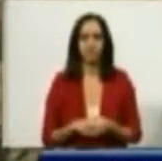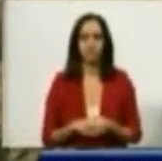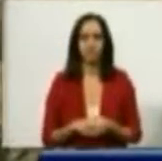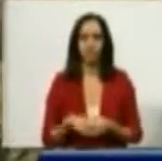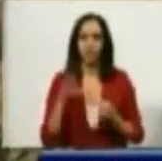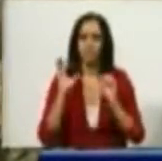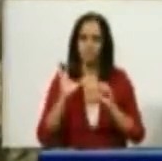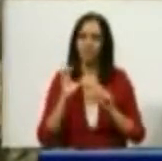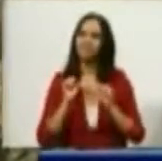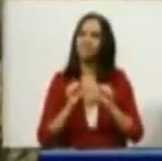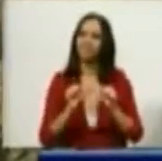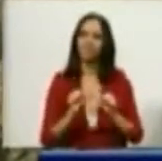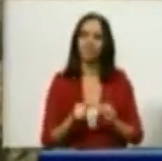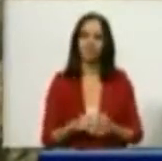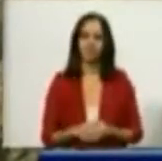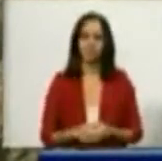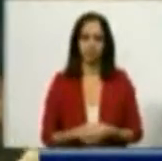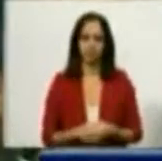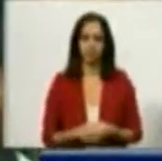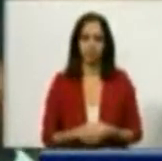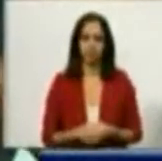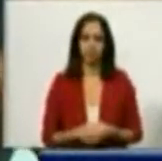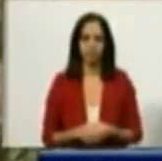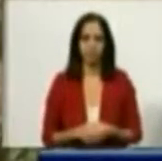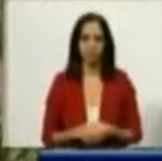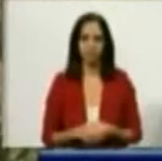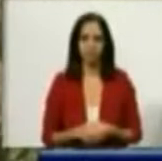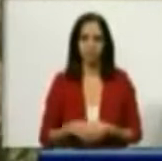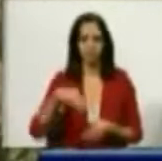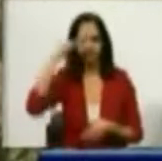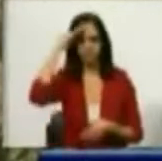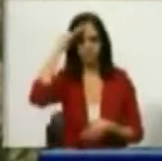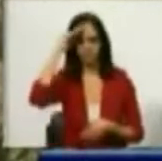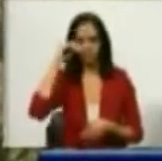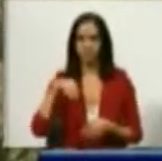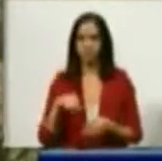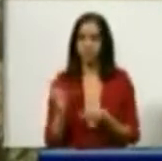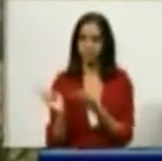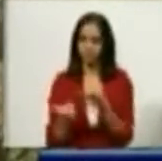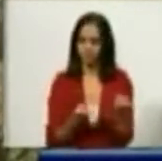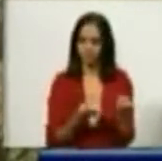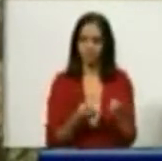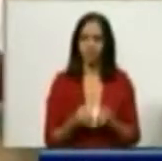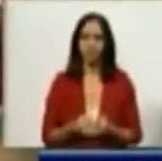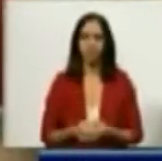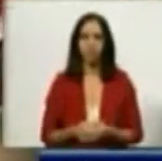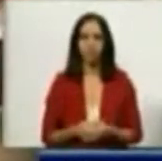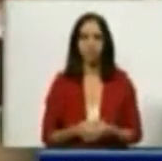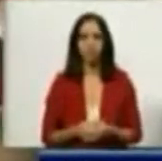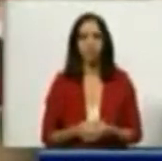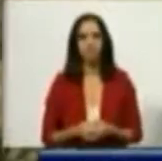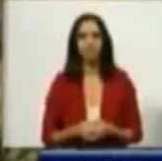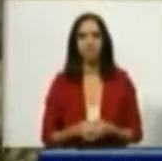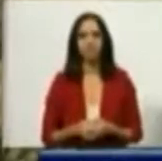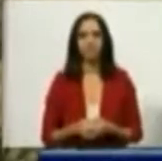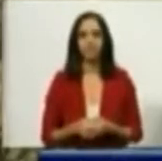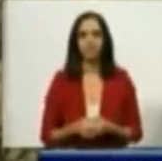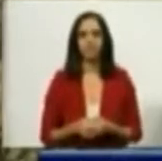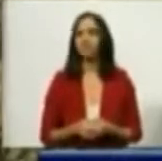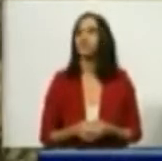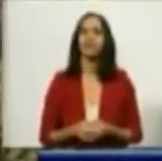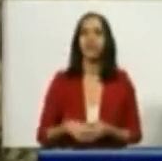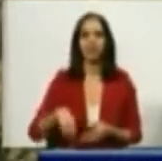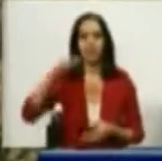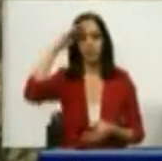Contreras Castillo Marcos Teniente con él Contreras José Adrián la patria sigue hermano capitán de